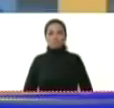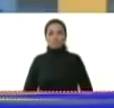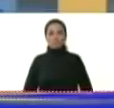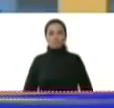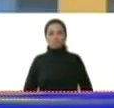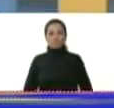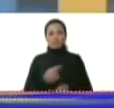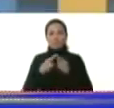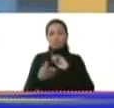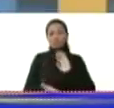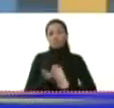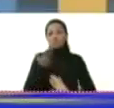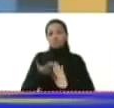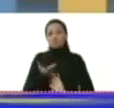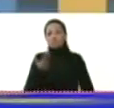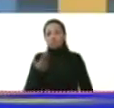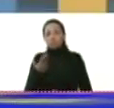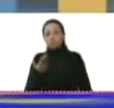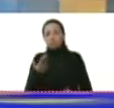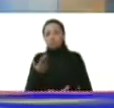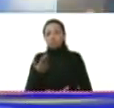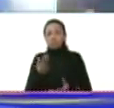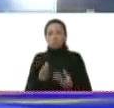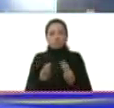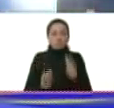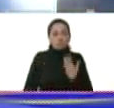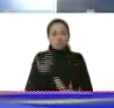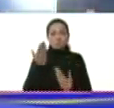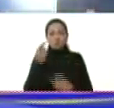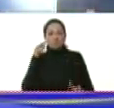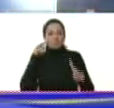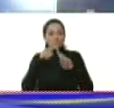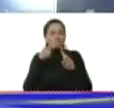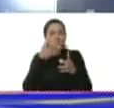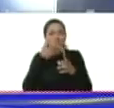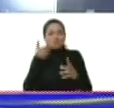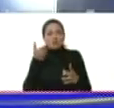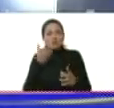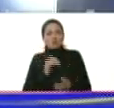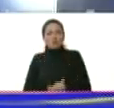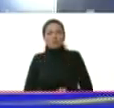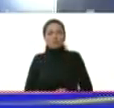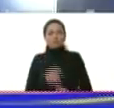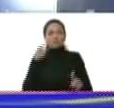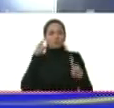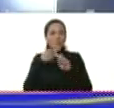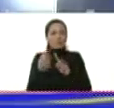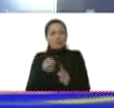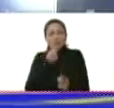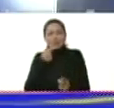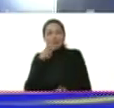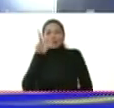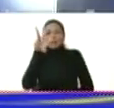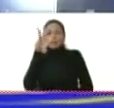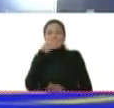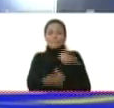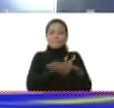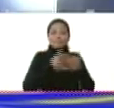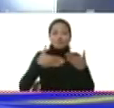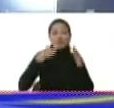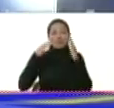Pero lo importante... Es muy importante cumplir la meta. Y una meta tan hermosa, 3 millones de